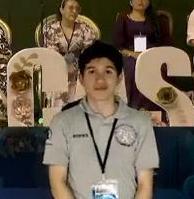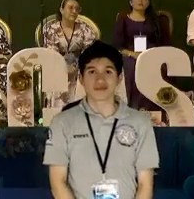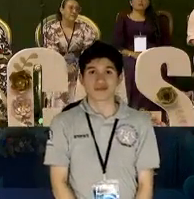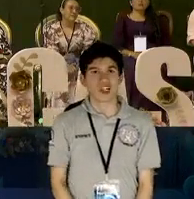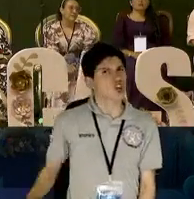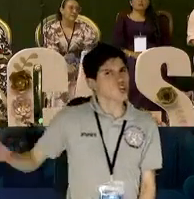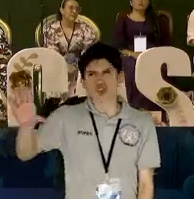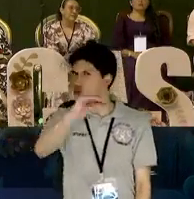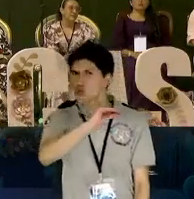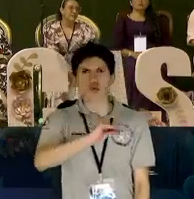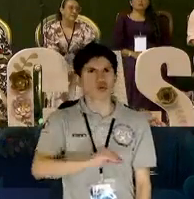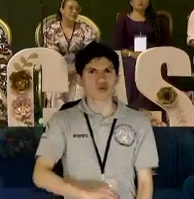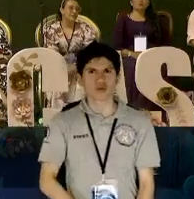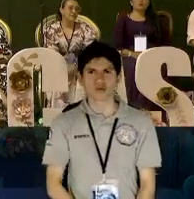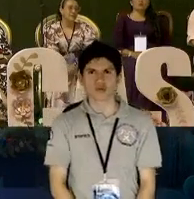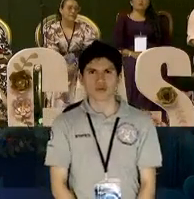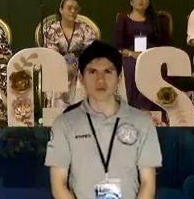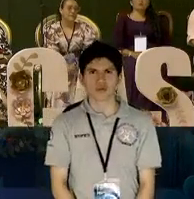Todos.